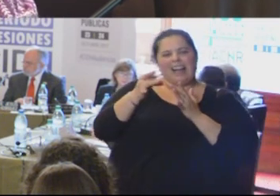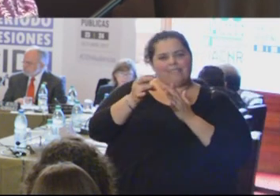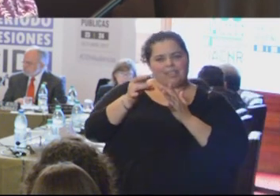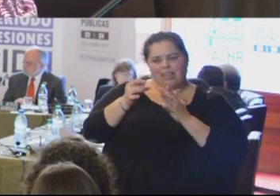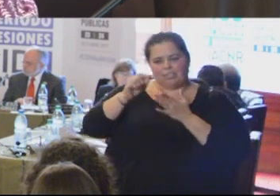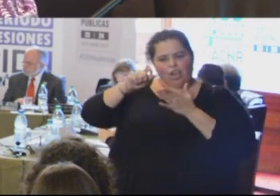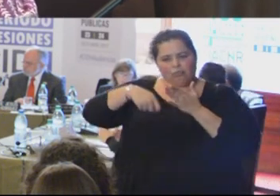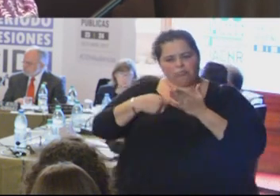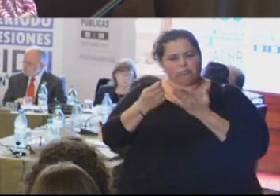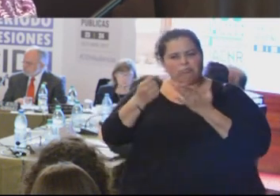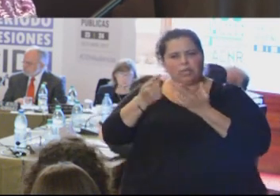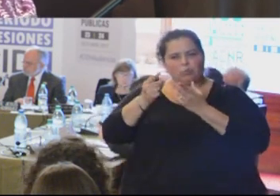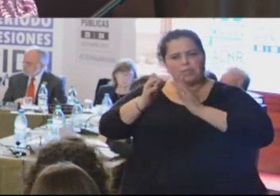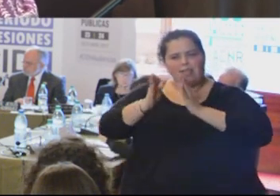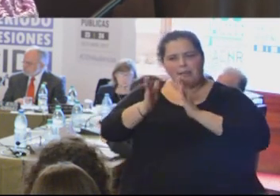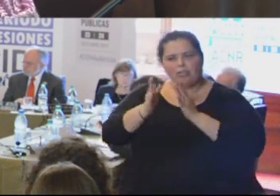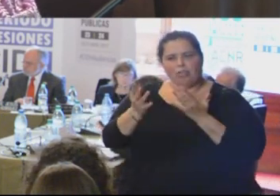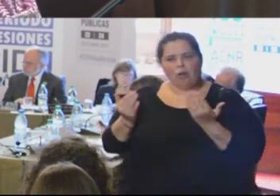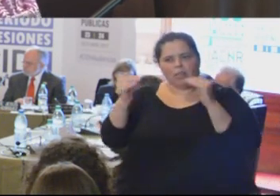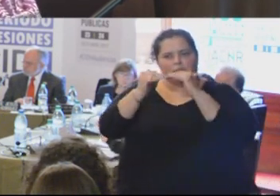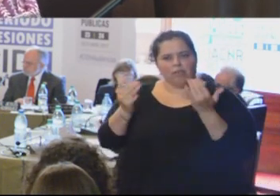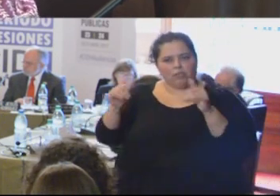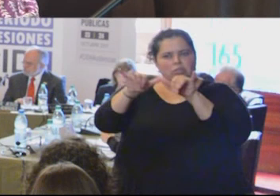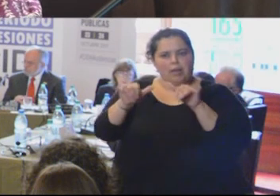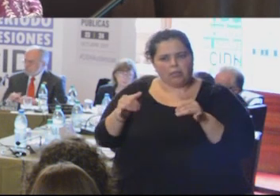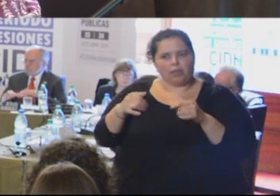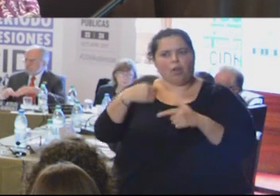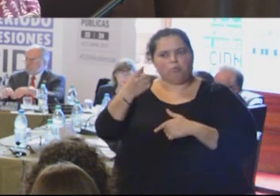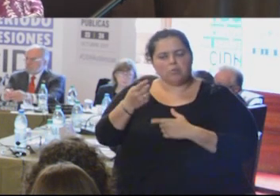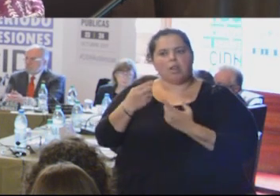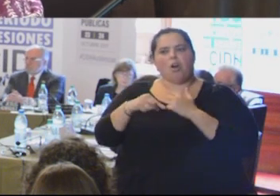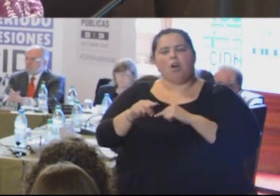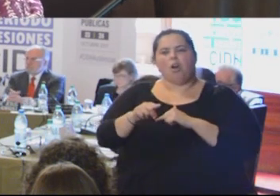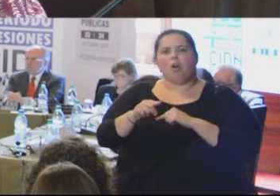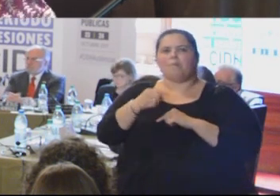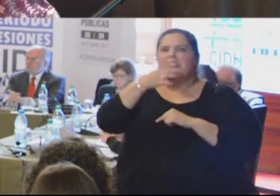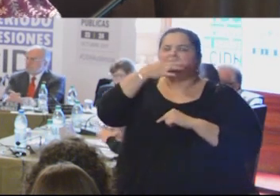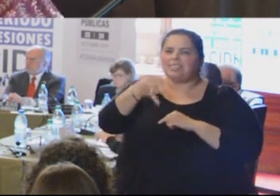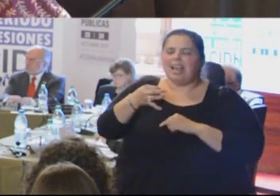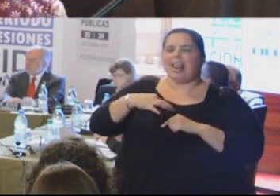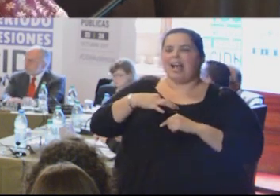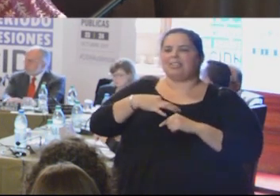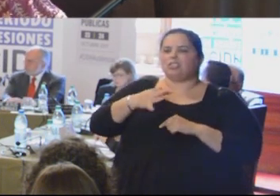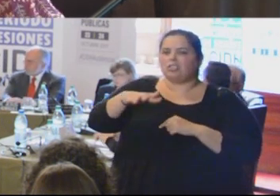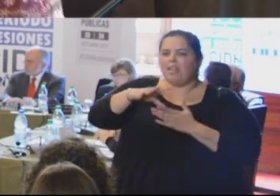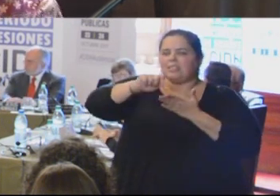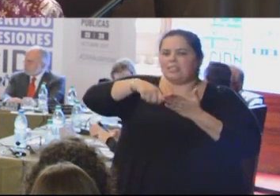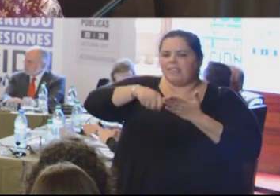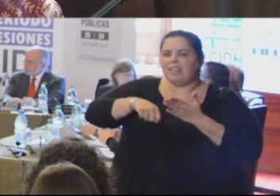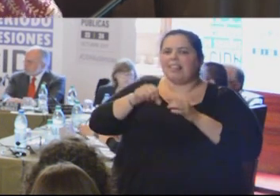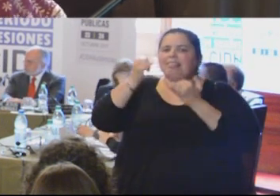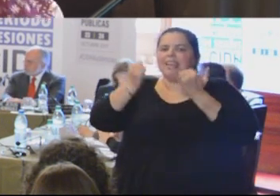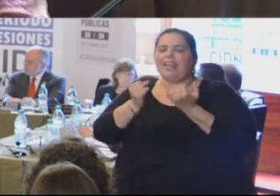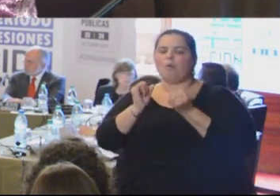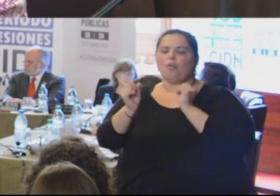etcétera pero calificaba a la sociedad civil que se ha convertido en un tratamiento preferencial